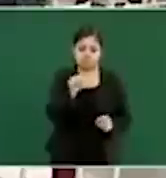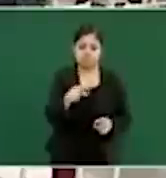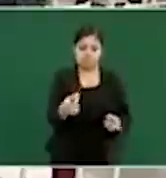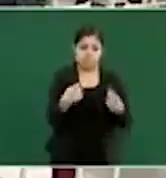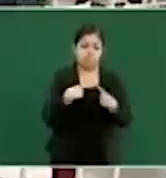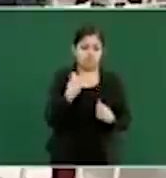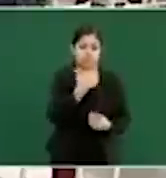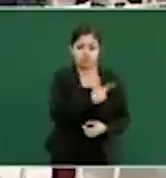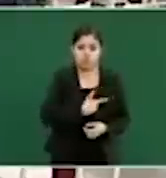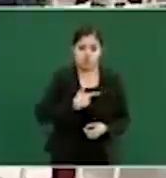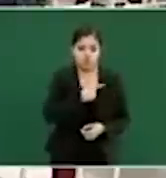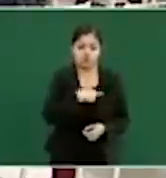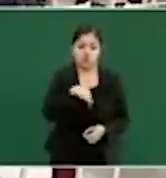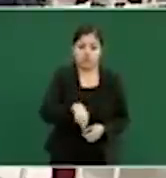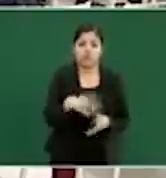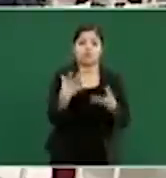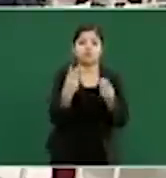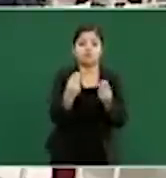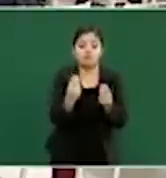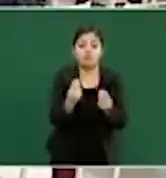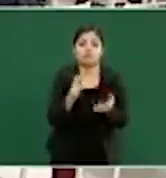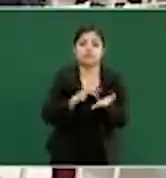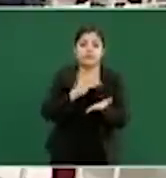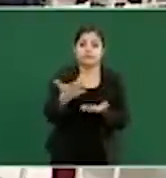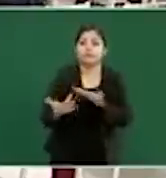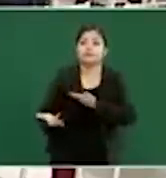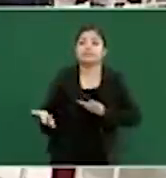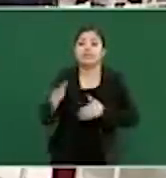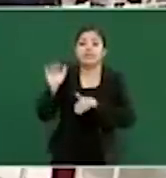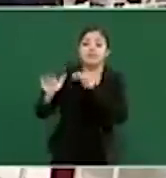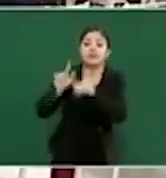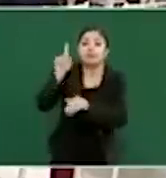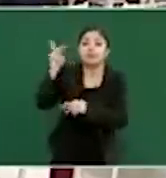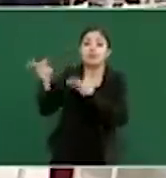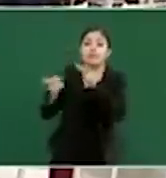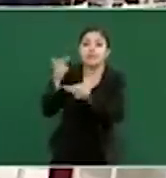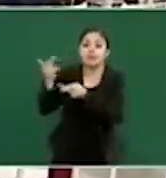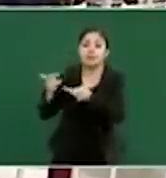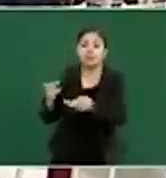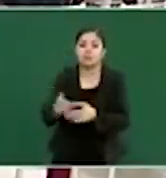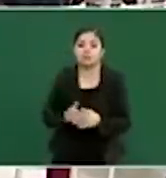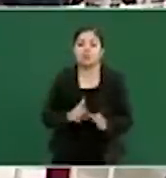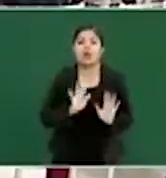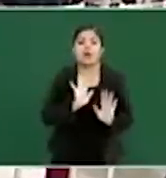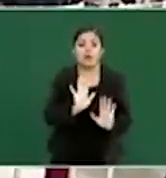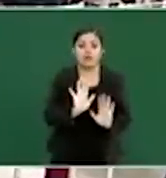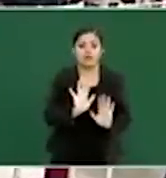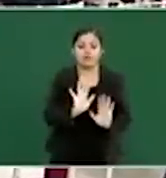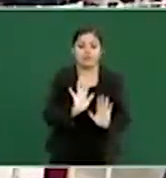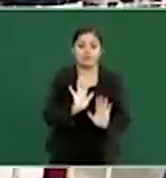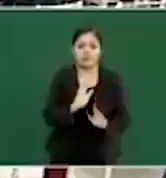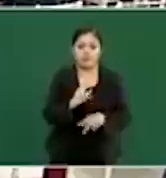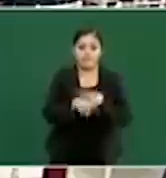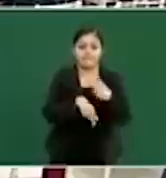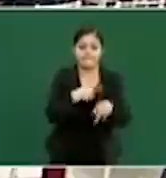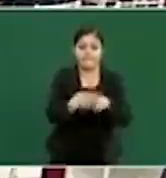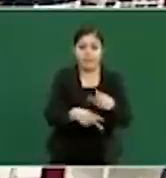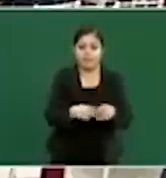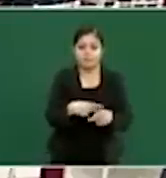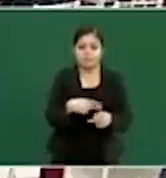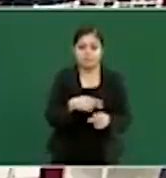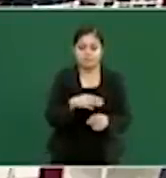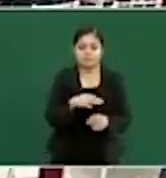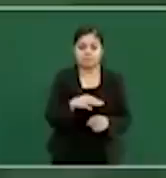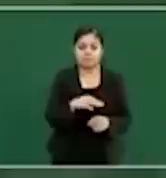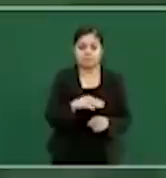estar aquí con ustedes. Presidente, muchas gracias. Una pregunta. Ah, vamos a